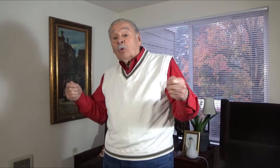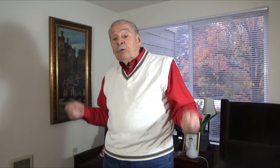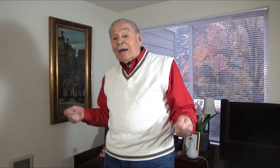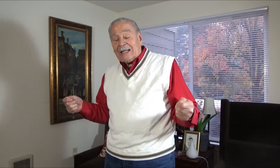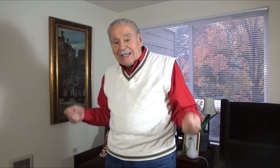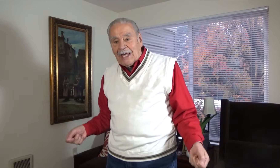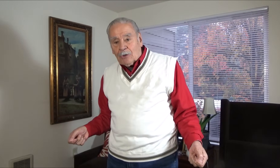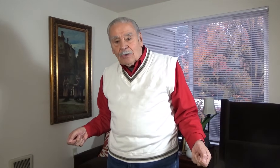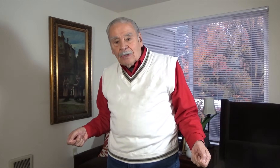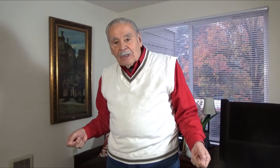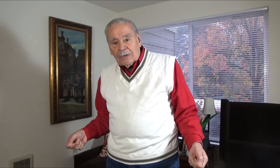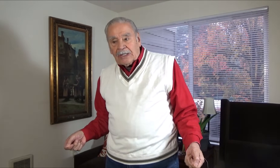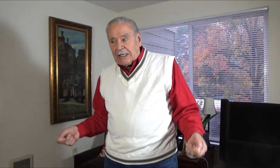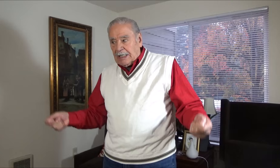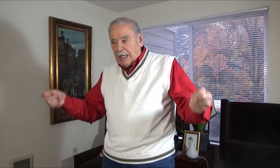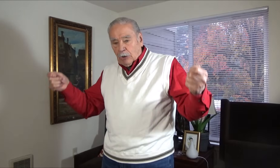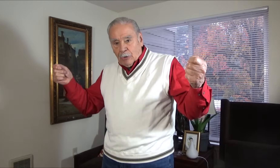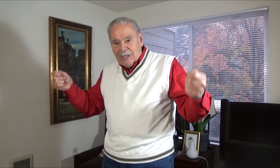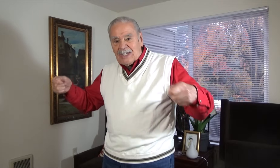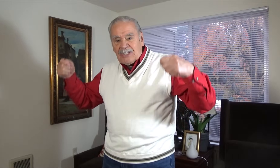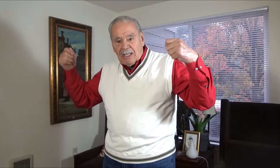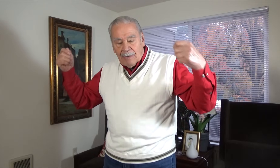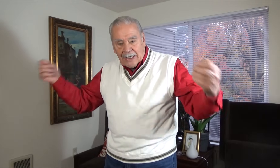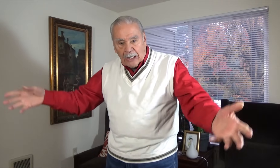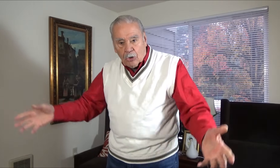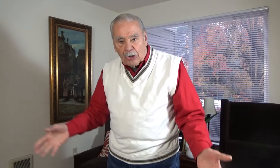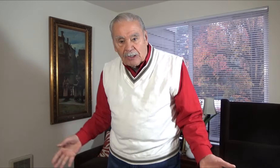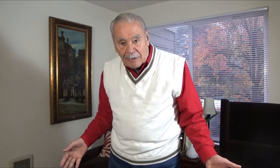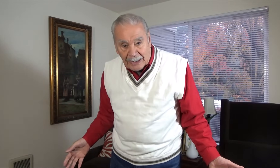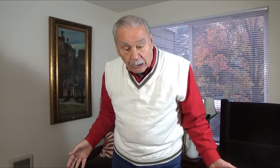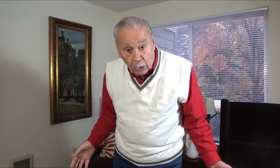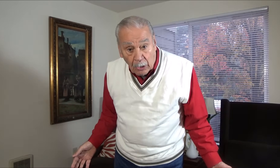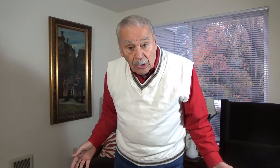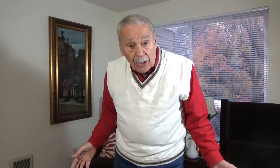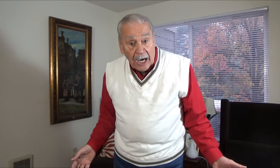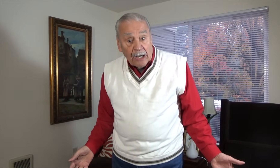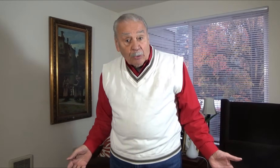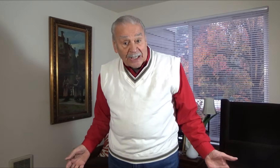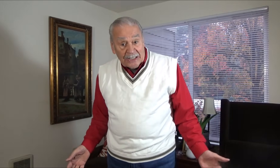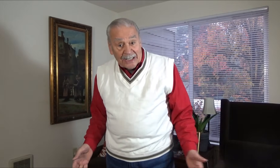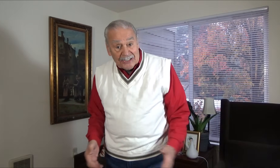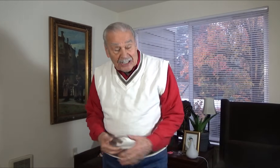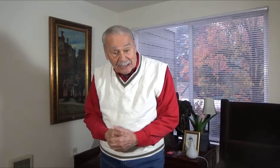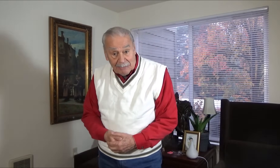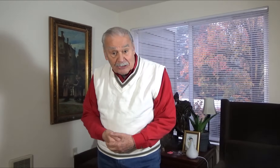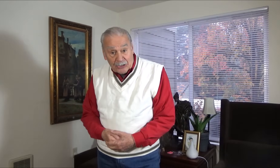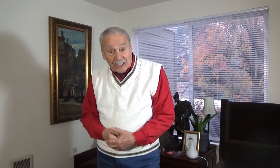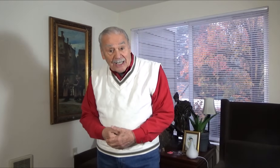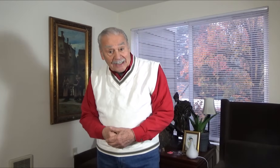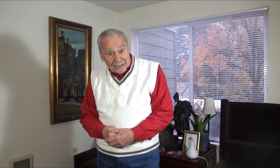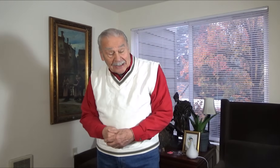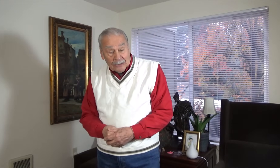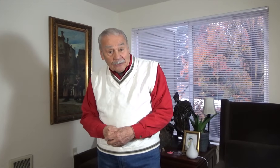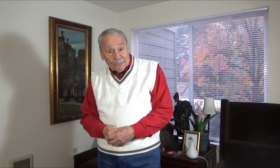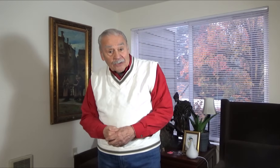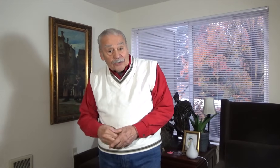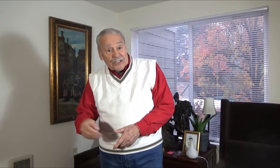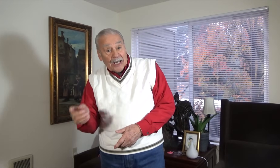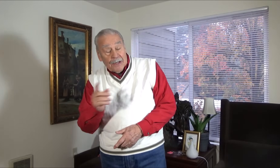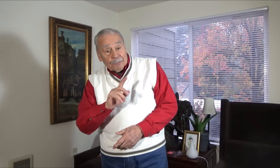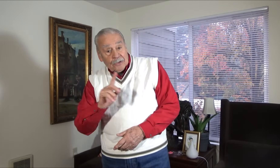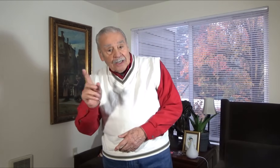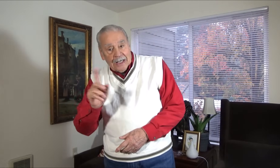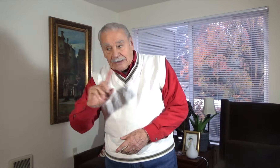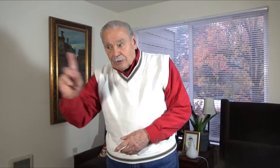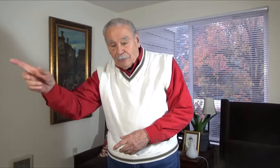fracaso muy marcado de que la economía se desbarrancó y desbarrancó a 47 millones de argentinos. O